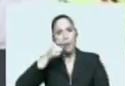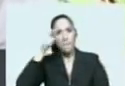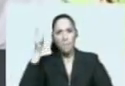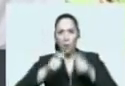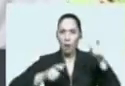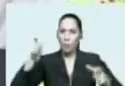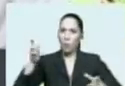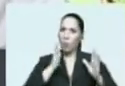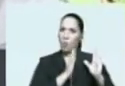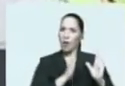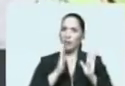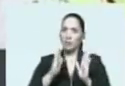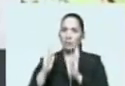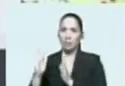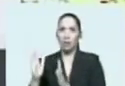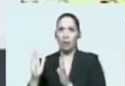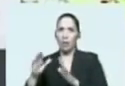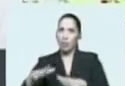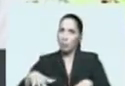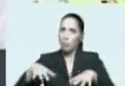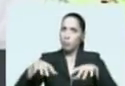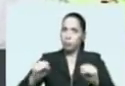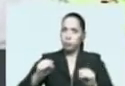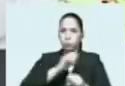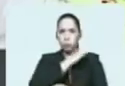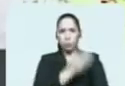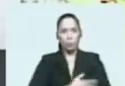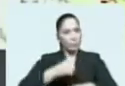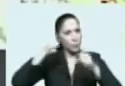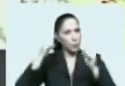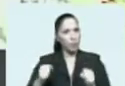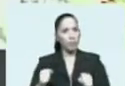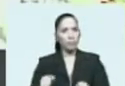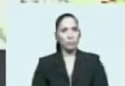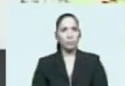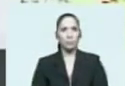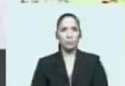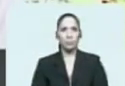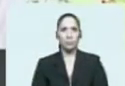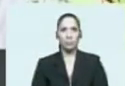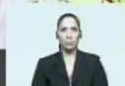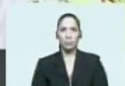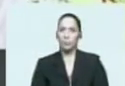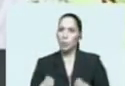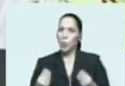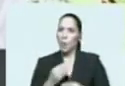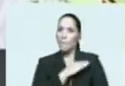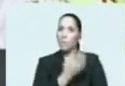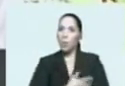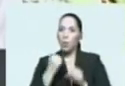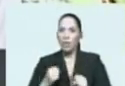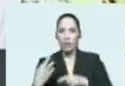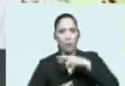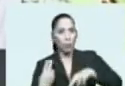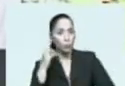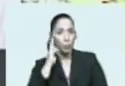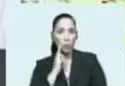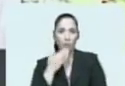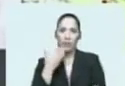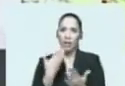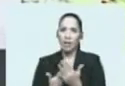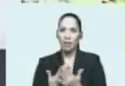organizado conquistar a el poder y somos poder hoy en la revolución bolivariana gracias a